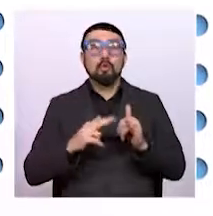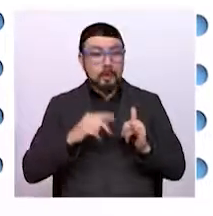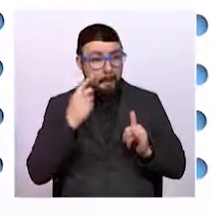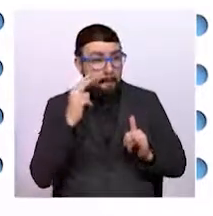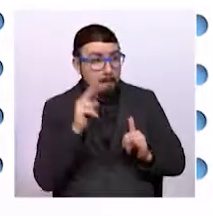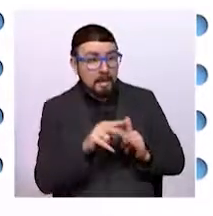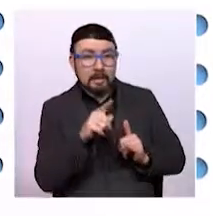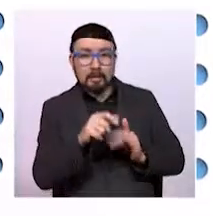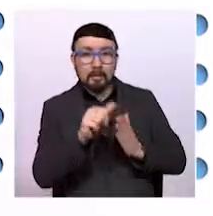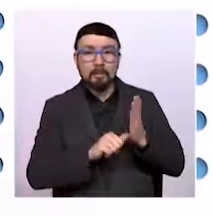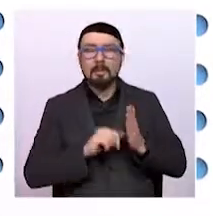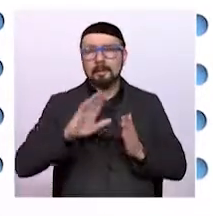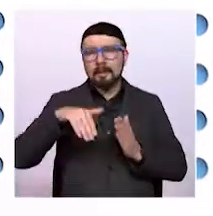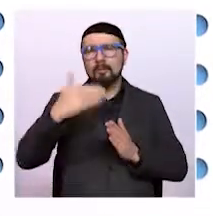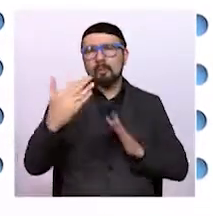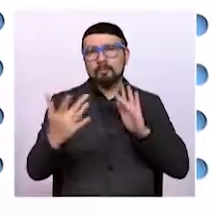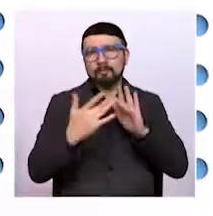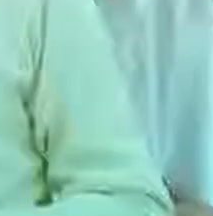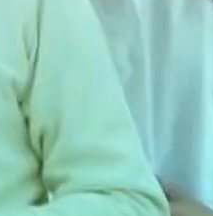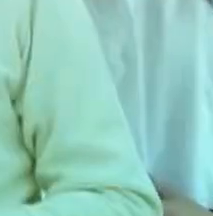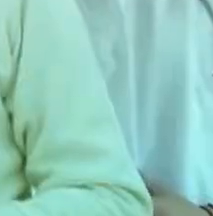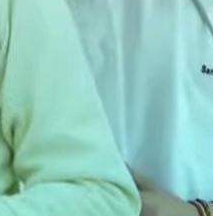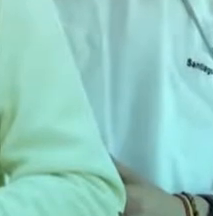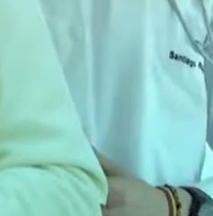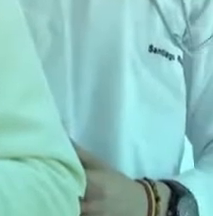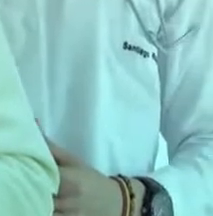gracias y nos vemos en una próxima ocasión